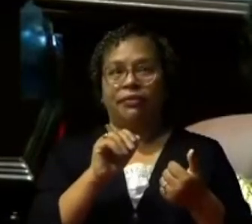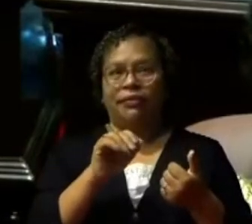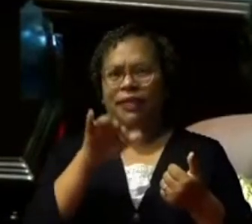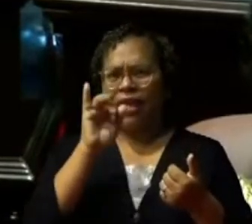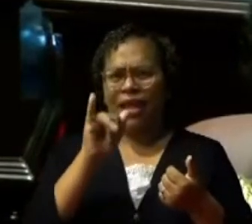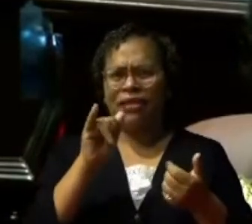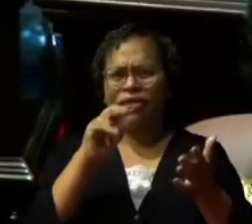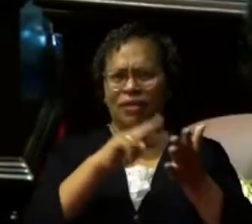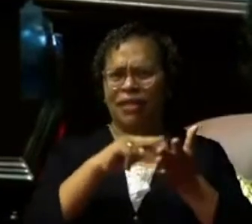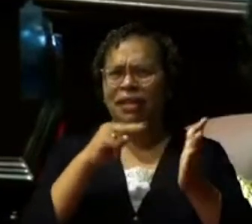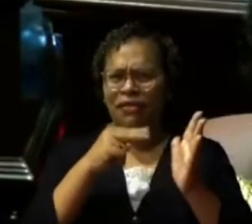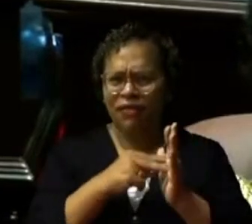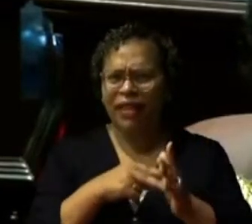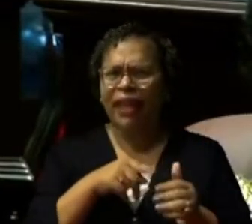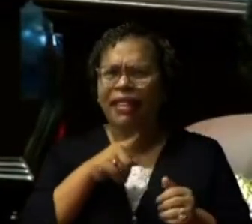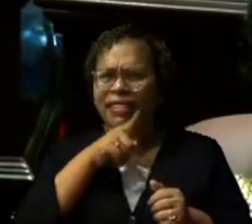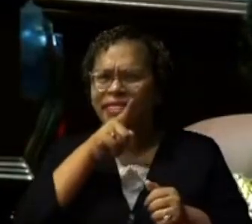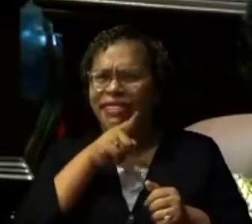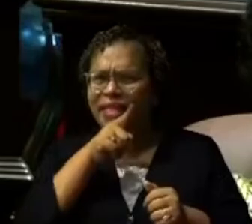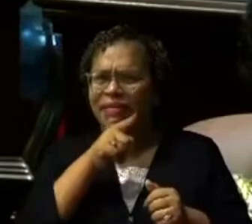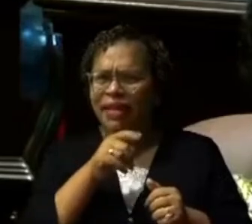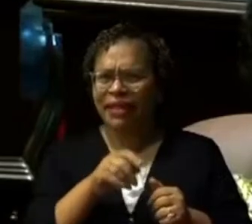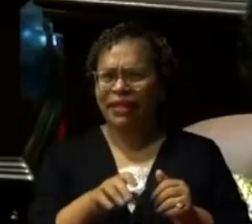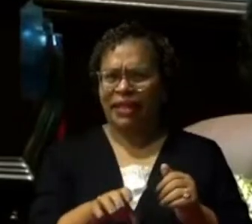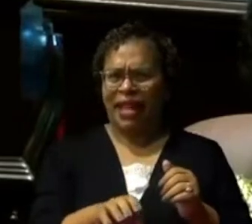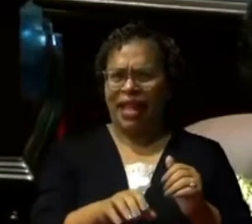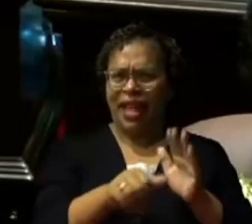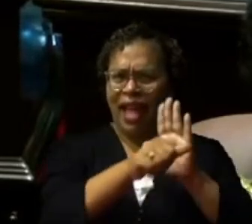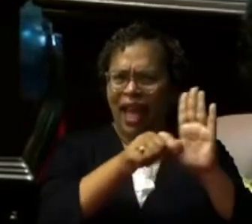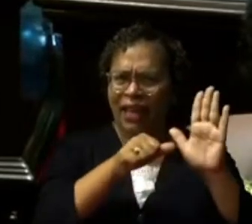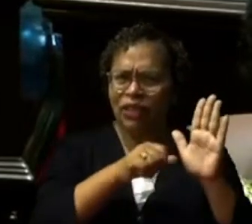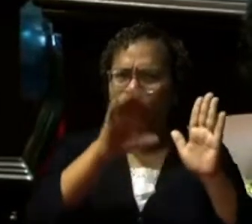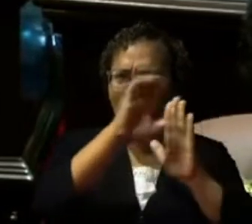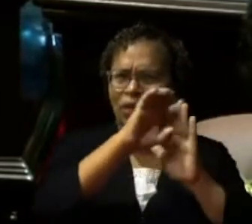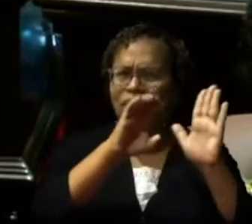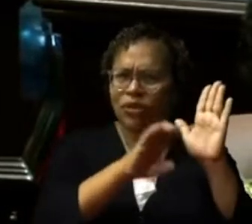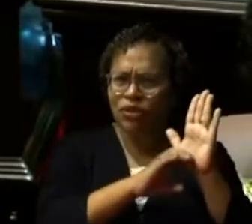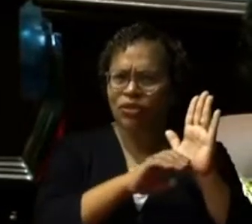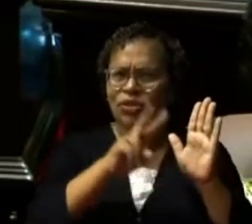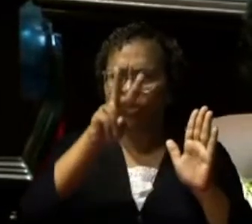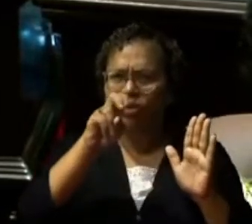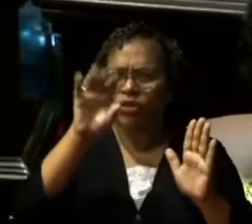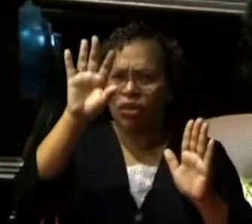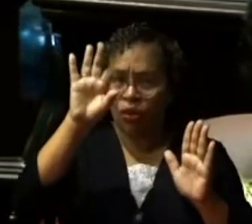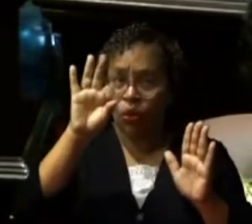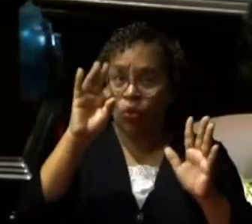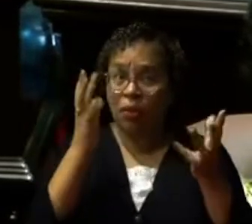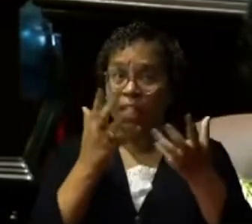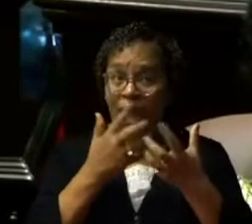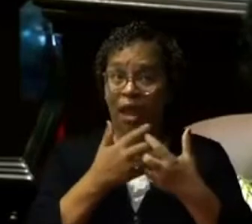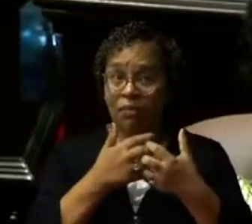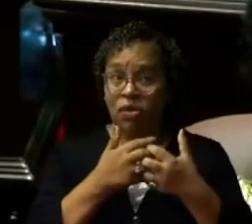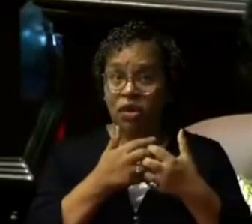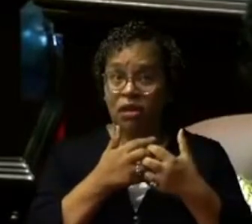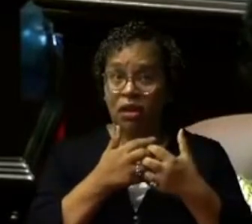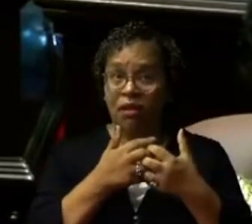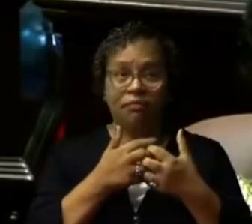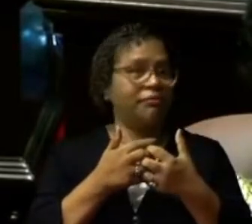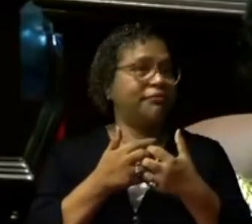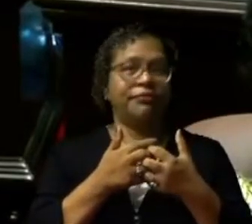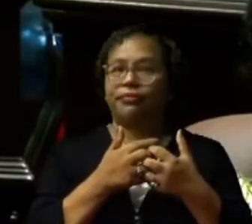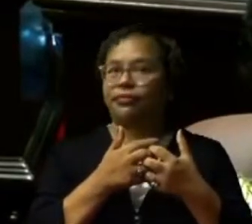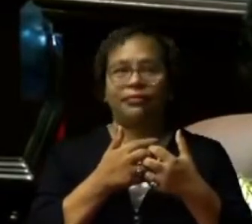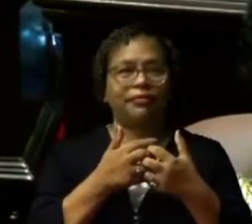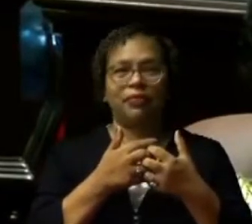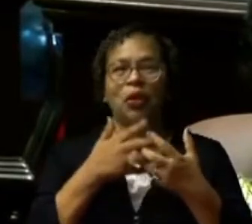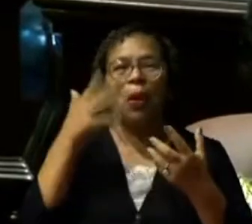el mandato constitucional del artículo 209, párrafo 2, que vuelvo y leo: las elecciones se celebrarán conforme a la